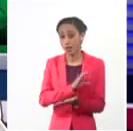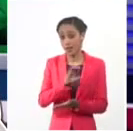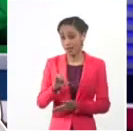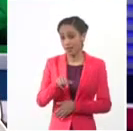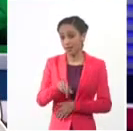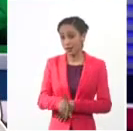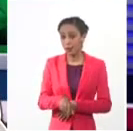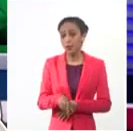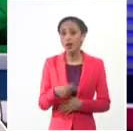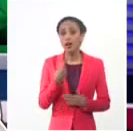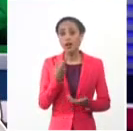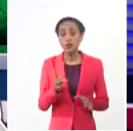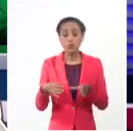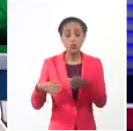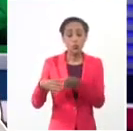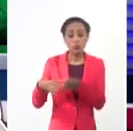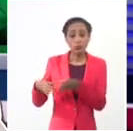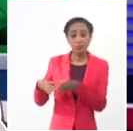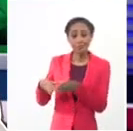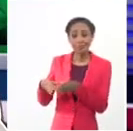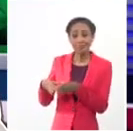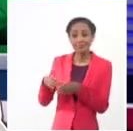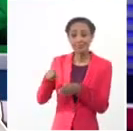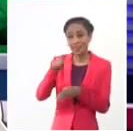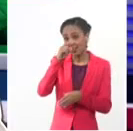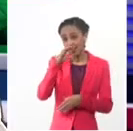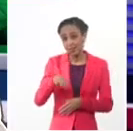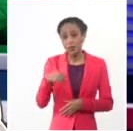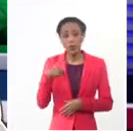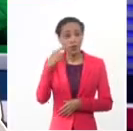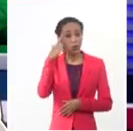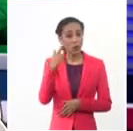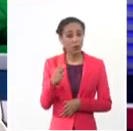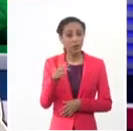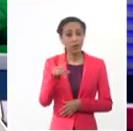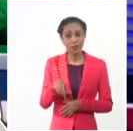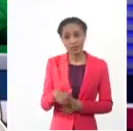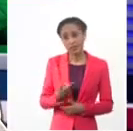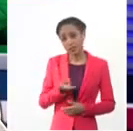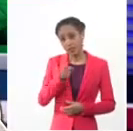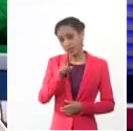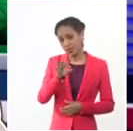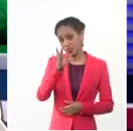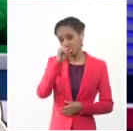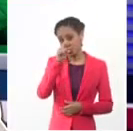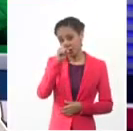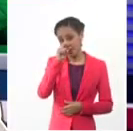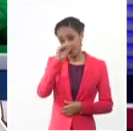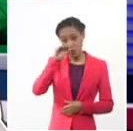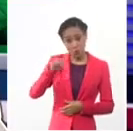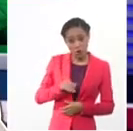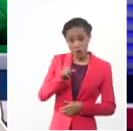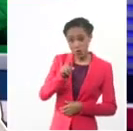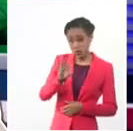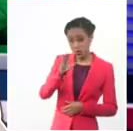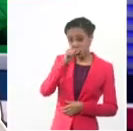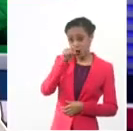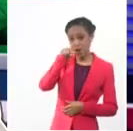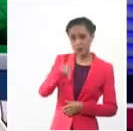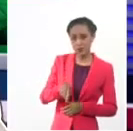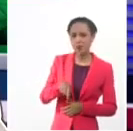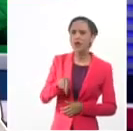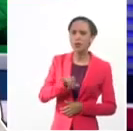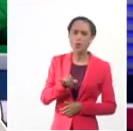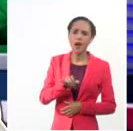donde están estos grupos de población. Acuérdense que edad pediátrica es 18 años y menos. Y este es un grupo de